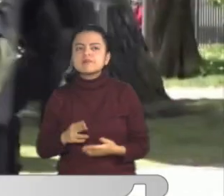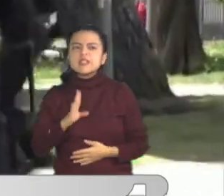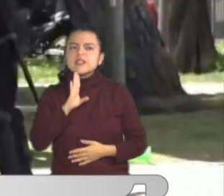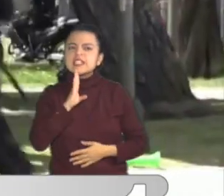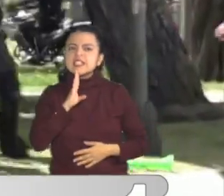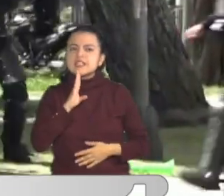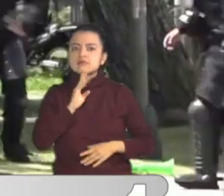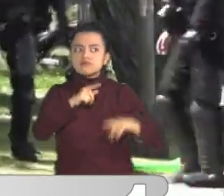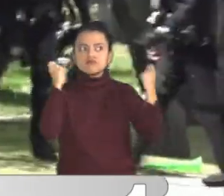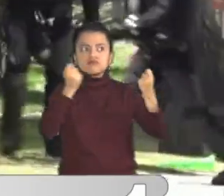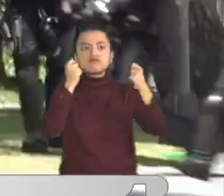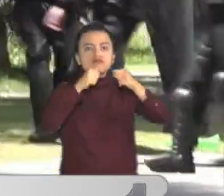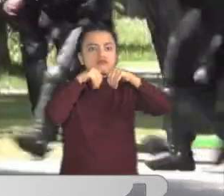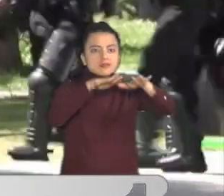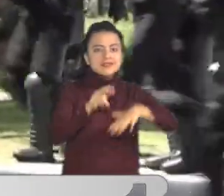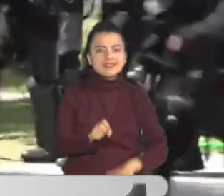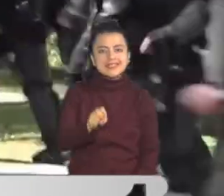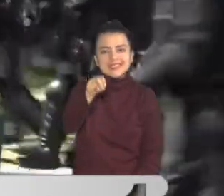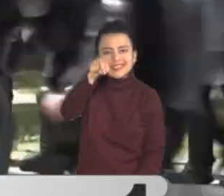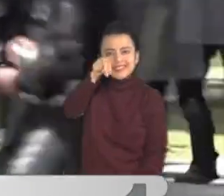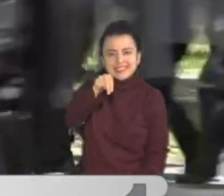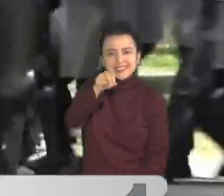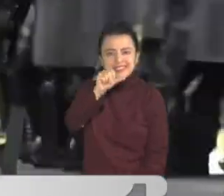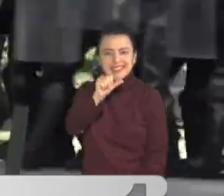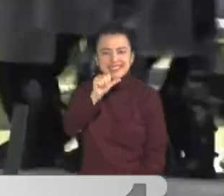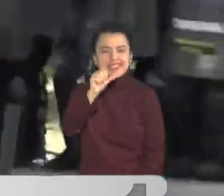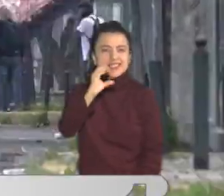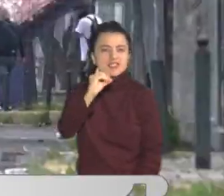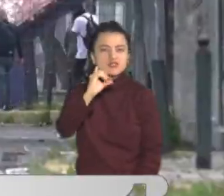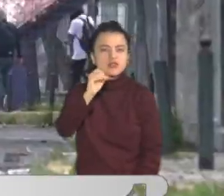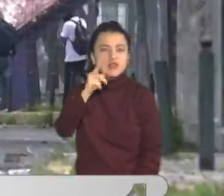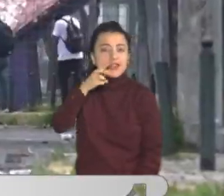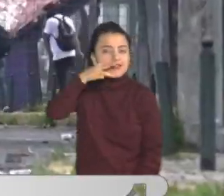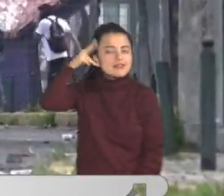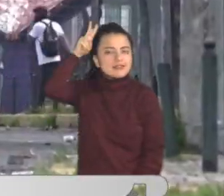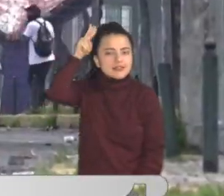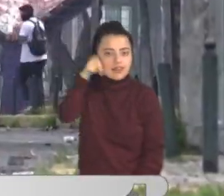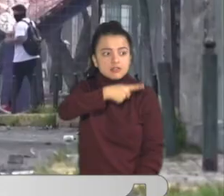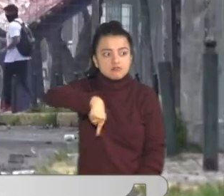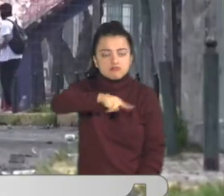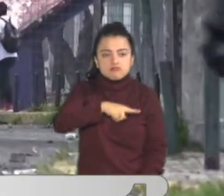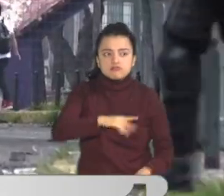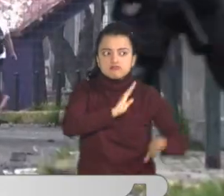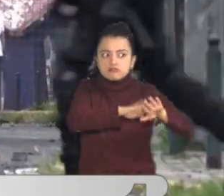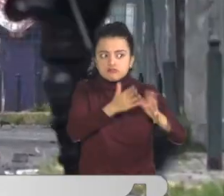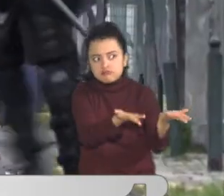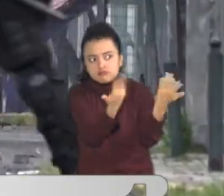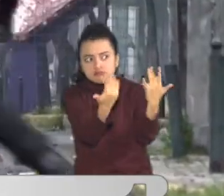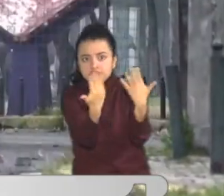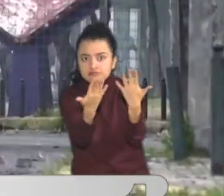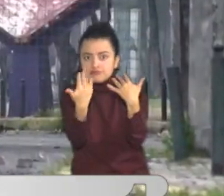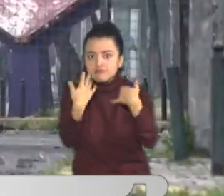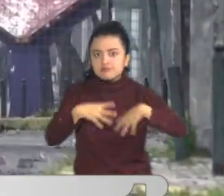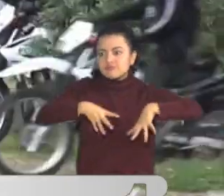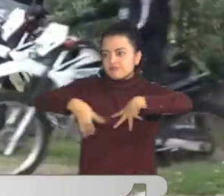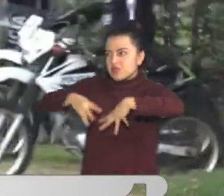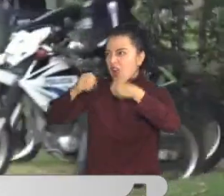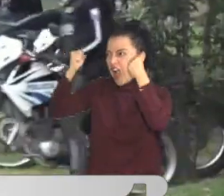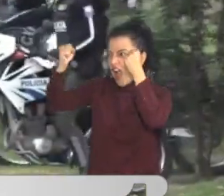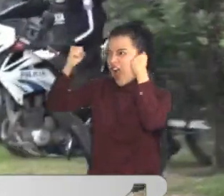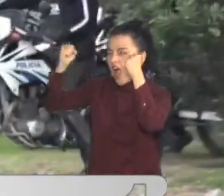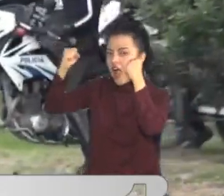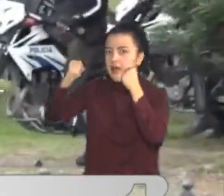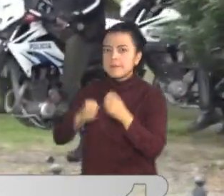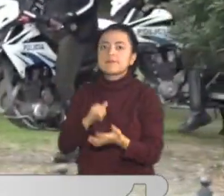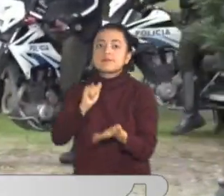poderosa Confederación de Nacionalidades Indígenas, los manifestantes exigen la reducción del precio del combustible,